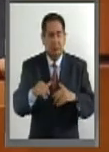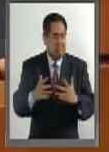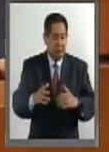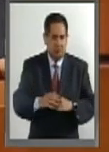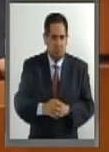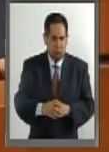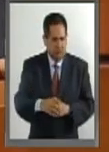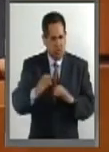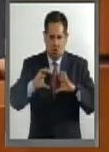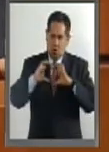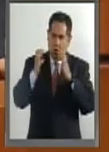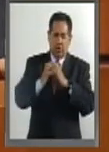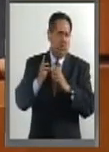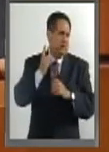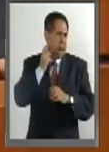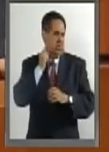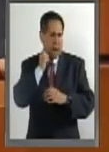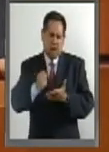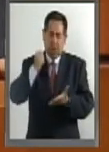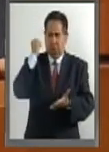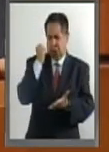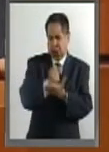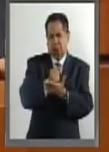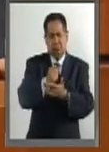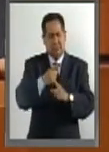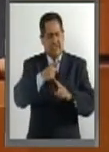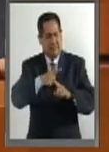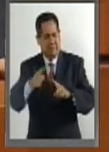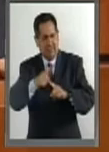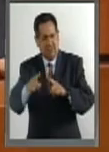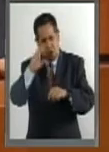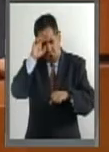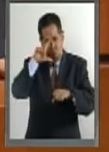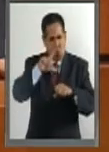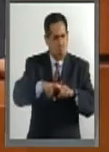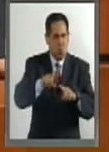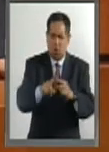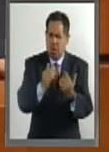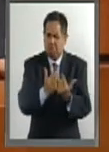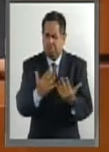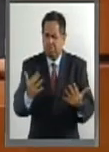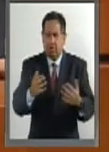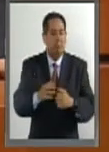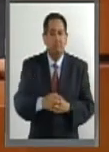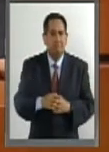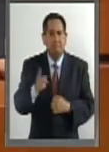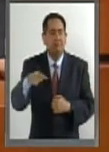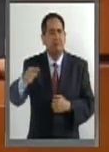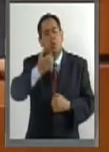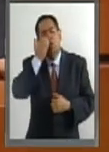Congreso mexicano y sus cámaras sea para que ya sea el Día de la Nación Pluricultural.